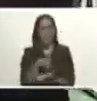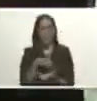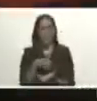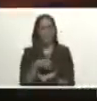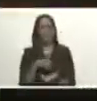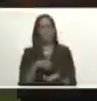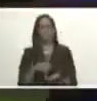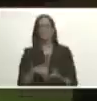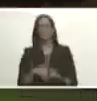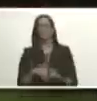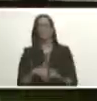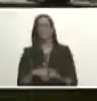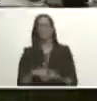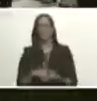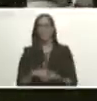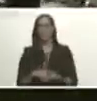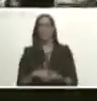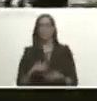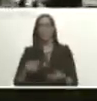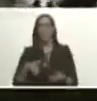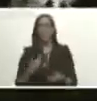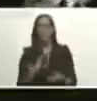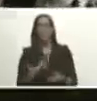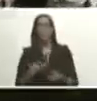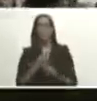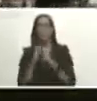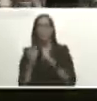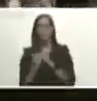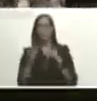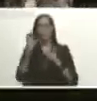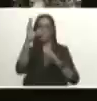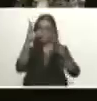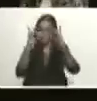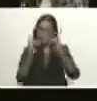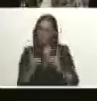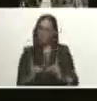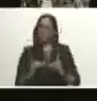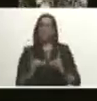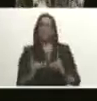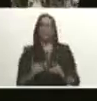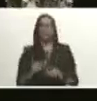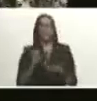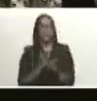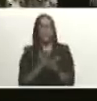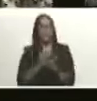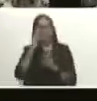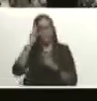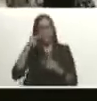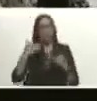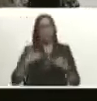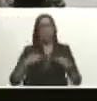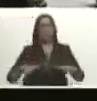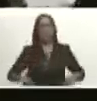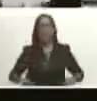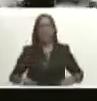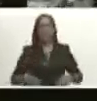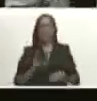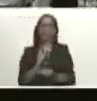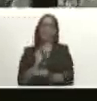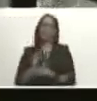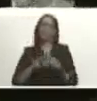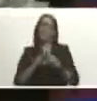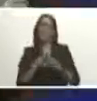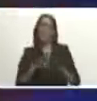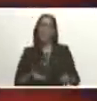pueda tolerar todo este ambiente y tomar decisiones lógicas, oportunas, siempre respetando los derechos humanos. Y preservando la paz, que es